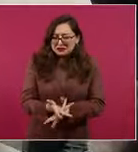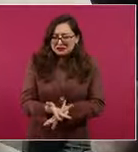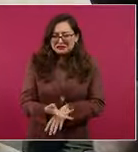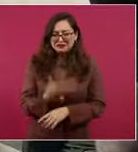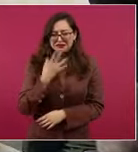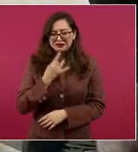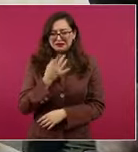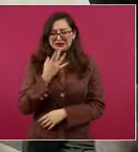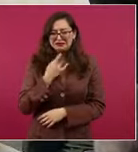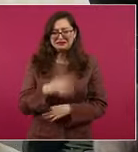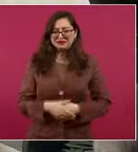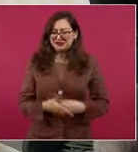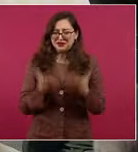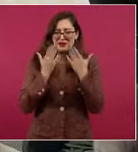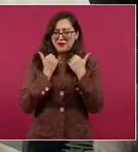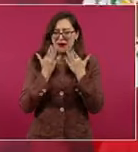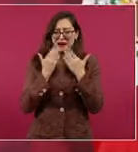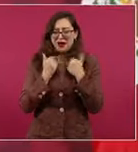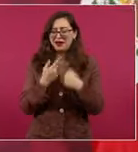Nada.